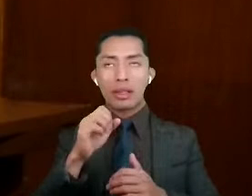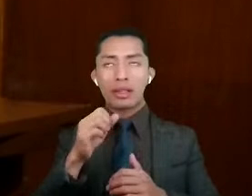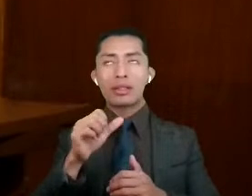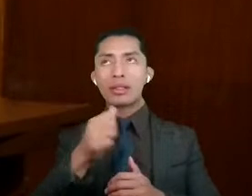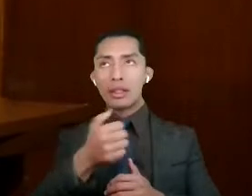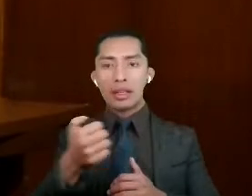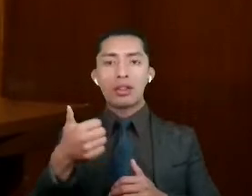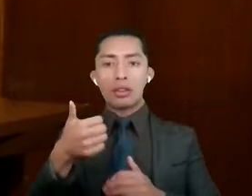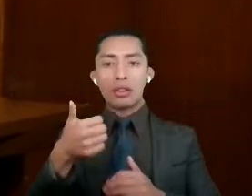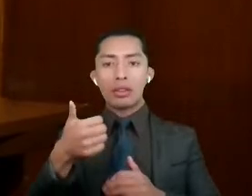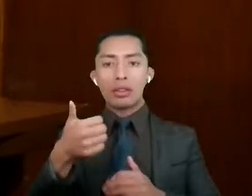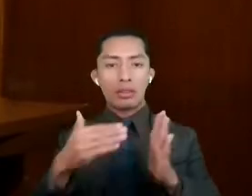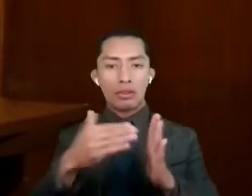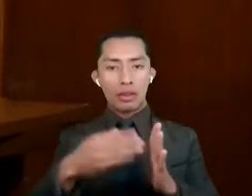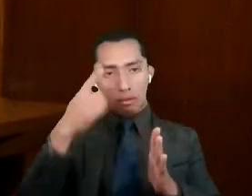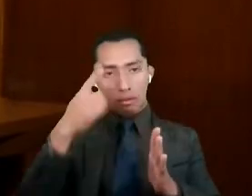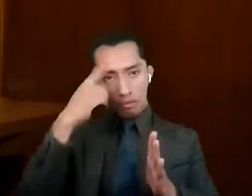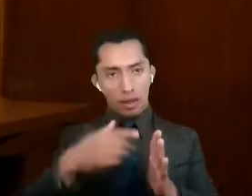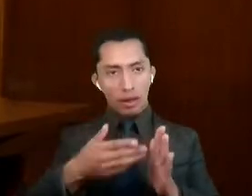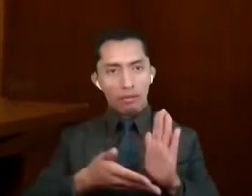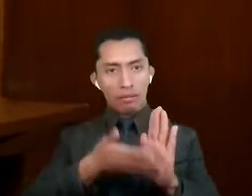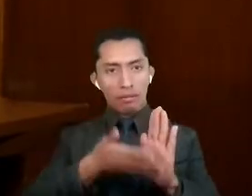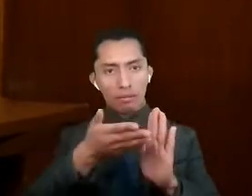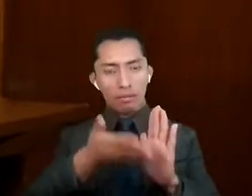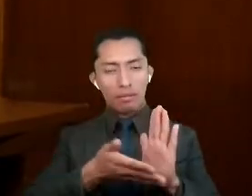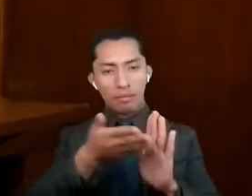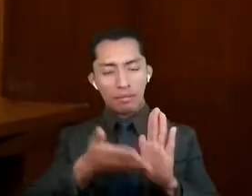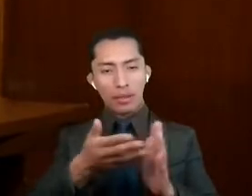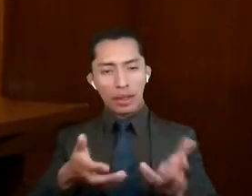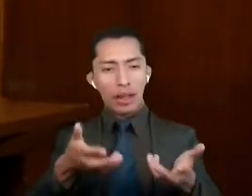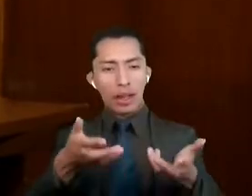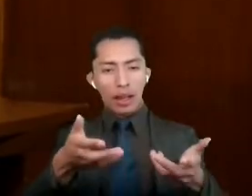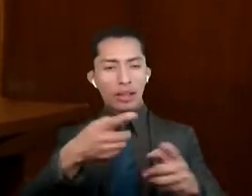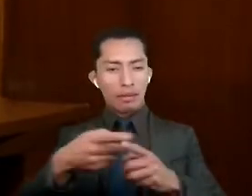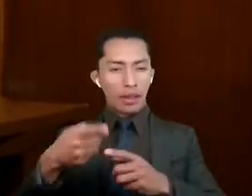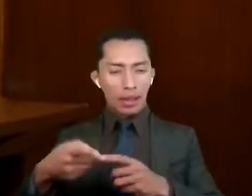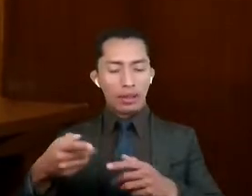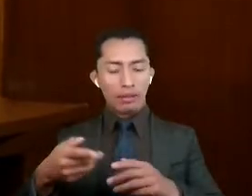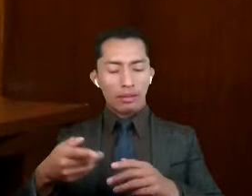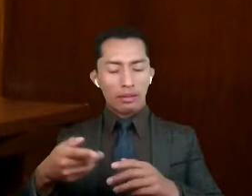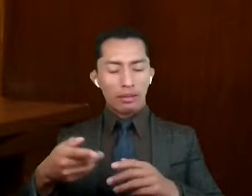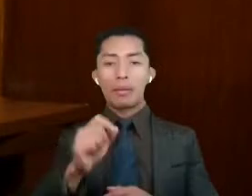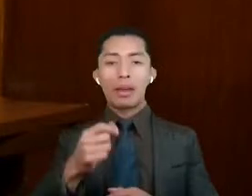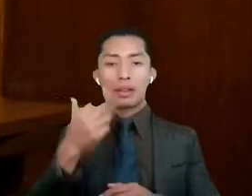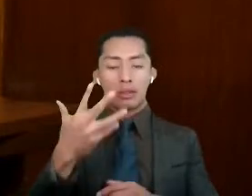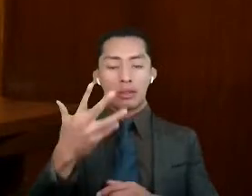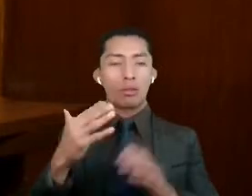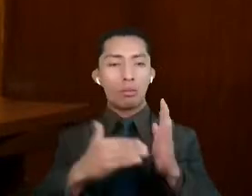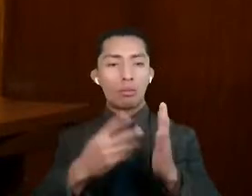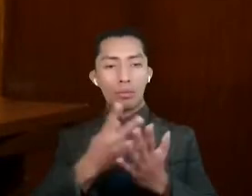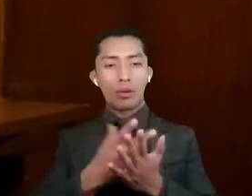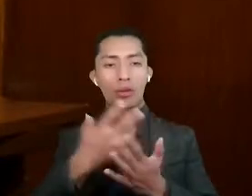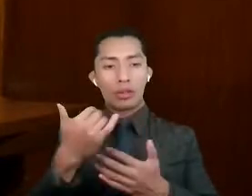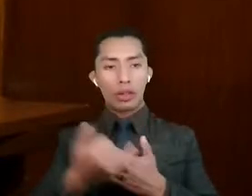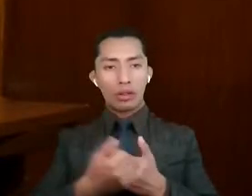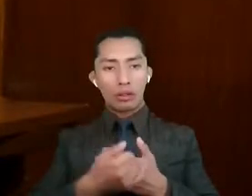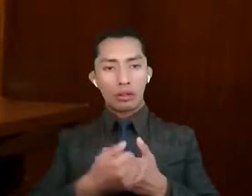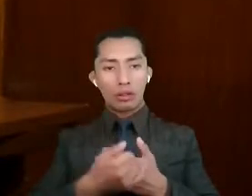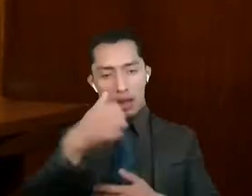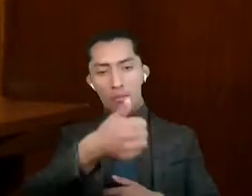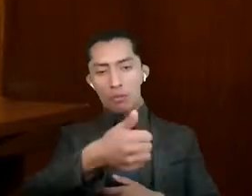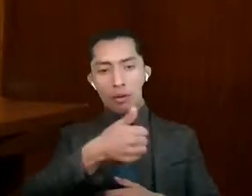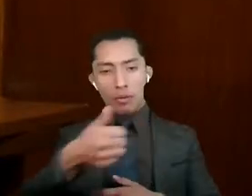millones en obras de conectividad. En total, se planean 25 proyectos de movilidad para impulsar